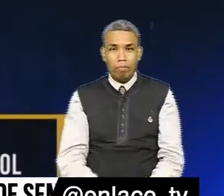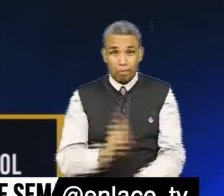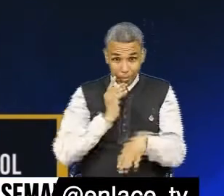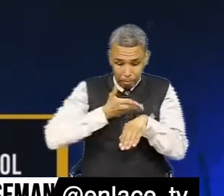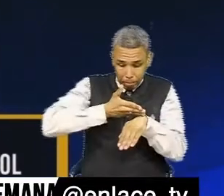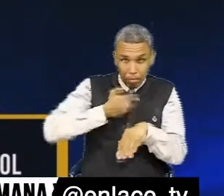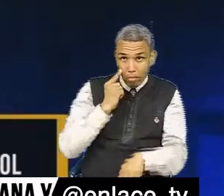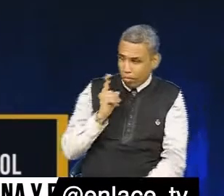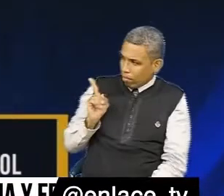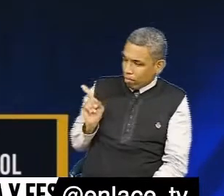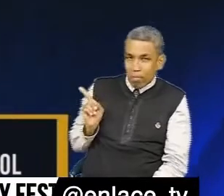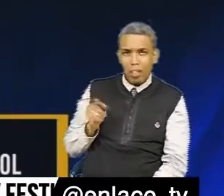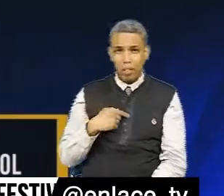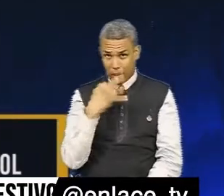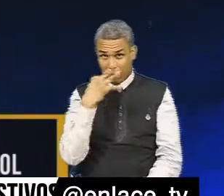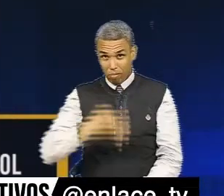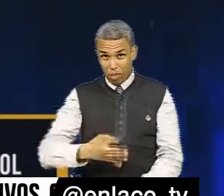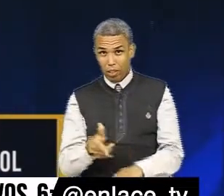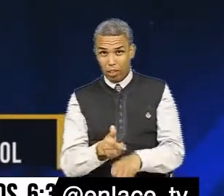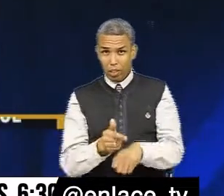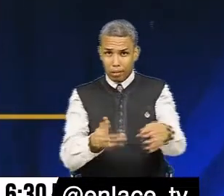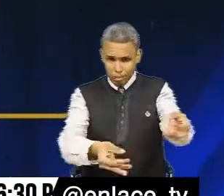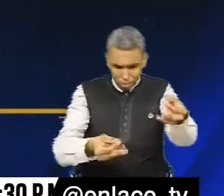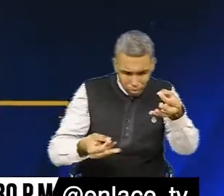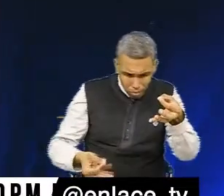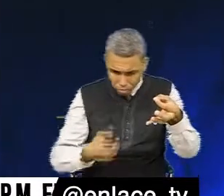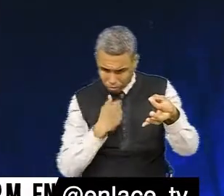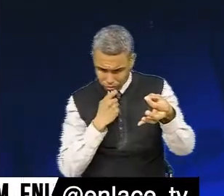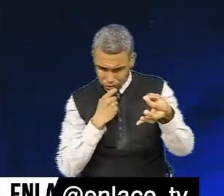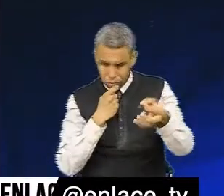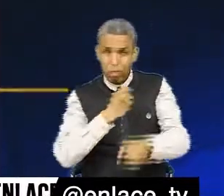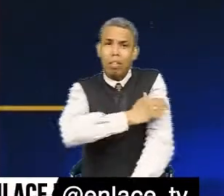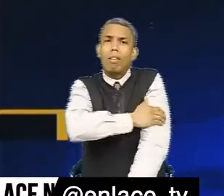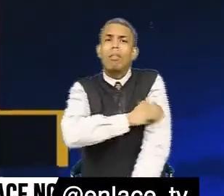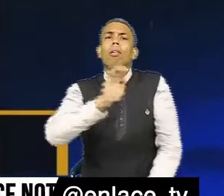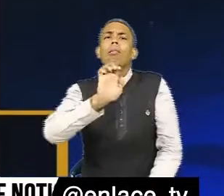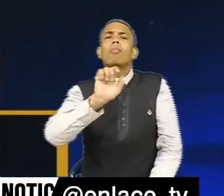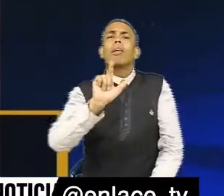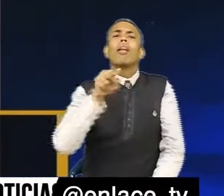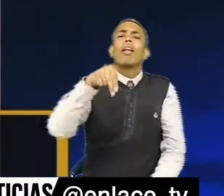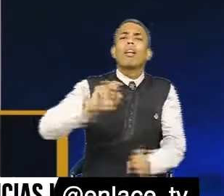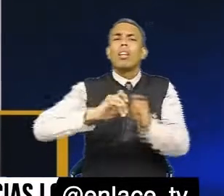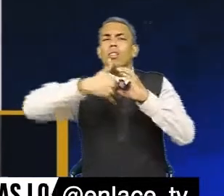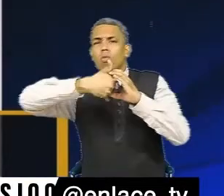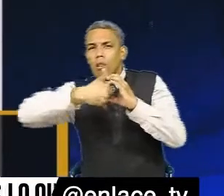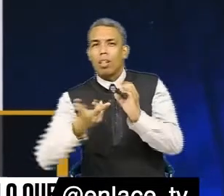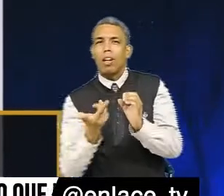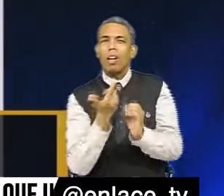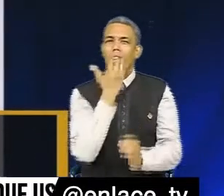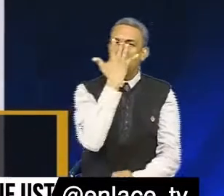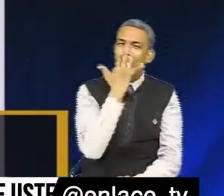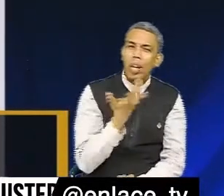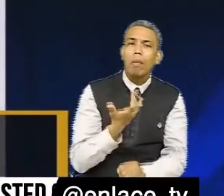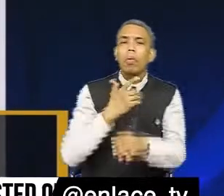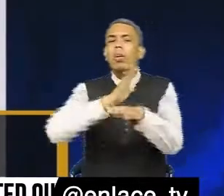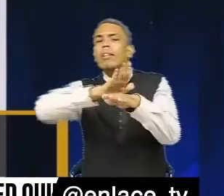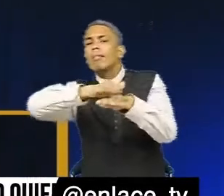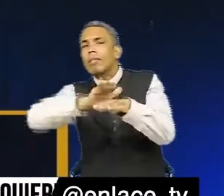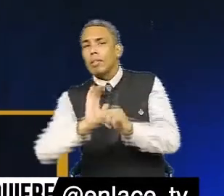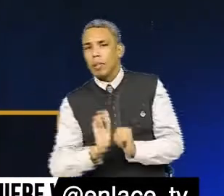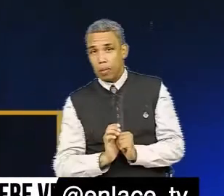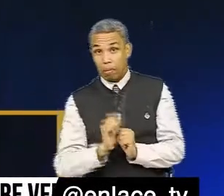seis departamentos entre esos santander regiones donde tienen presencia en redes sociales y a través de whatsapp el mensaje se hace viral por el aniversario de uno de los